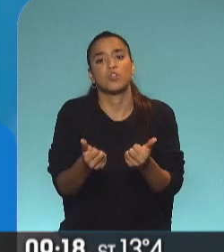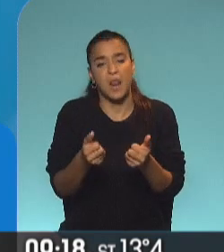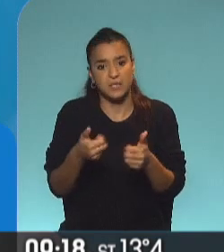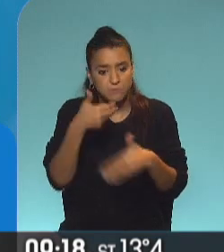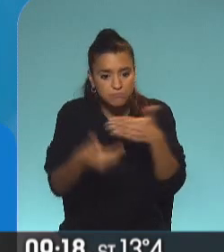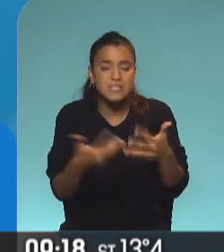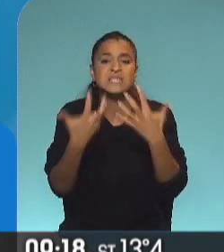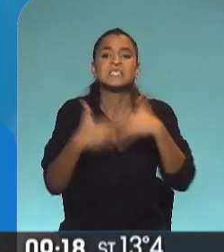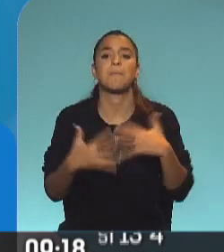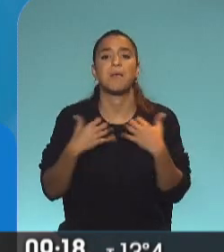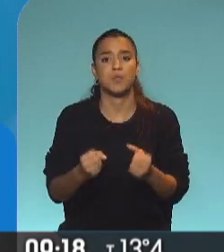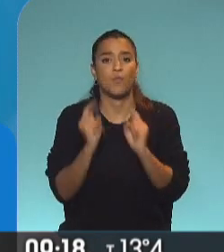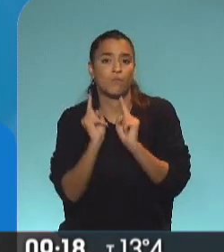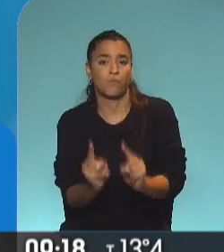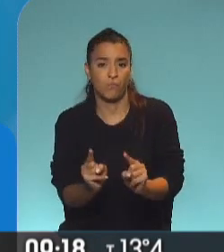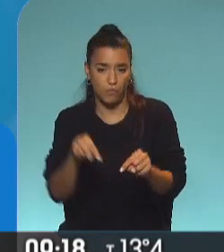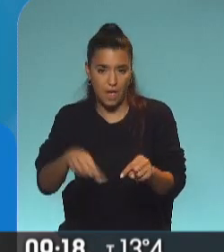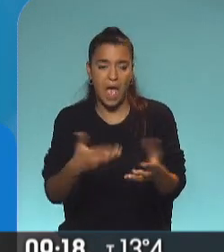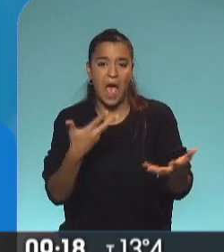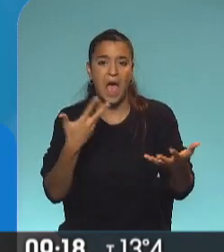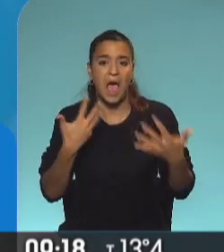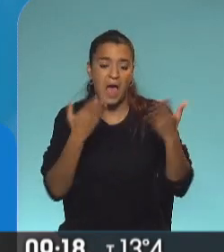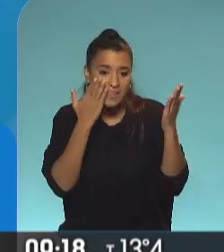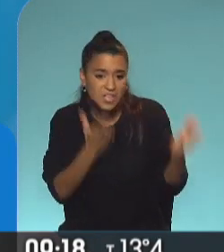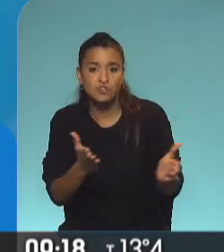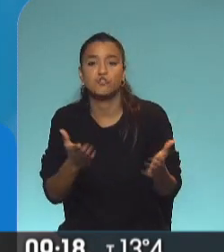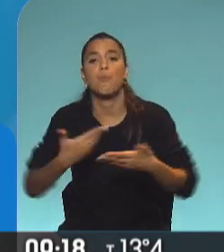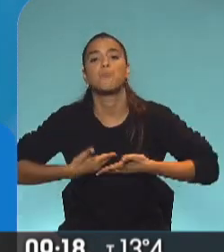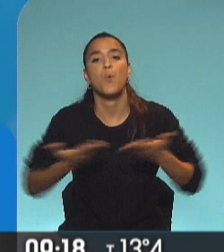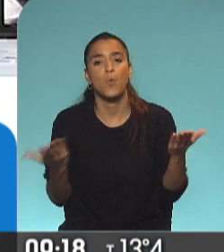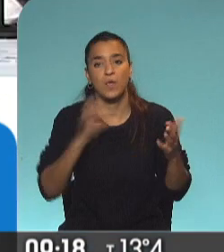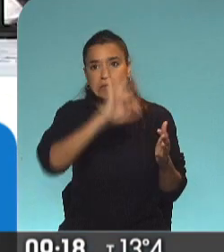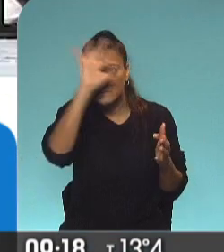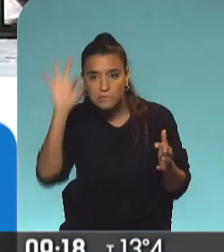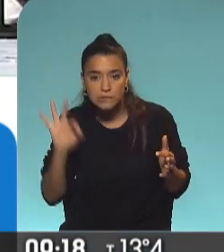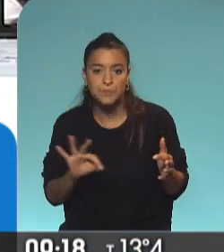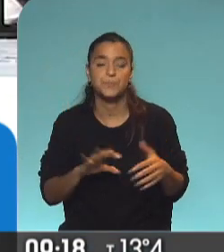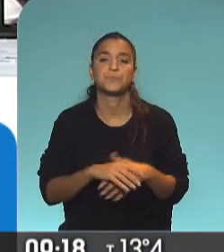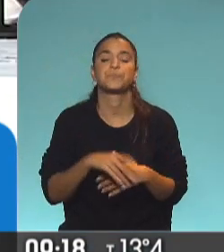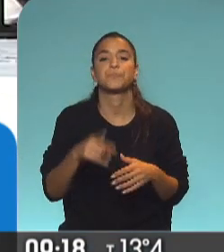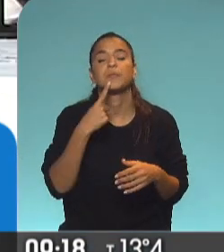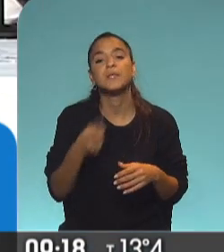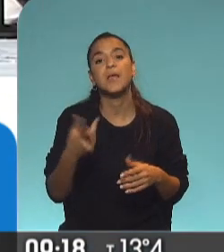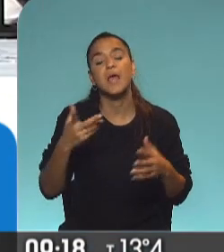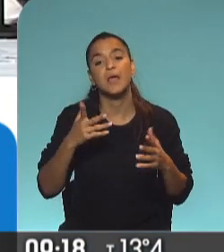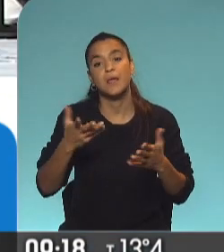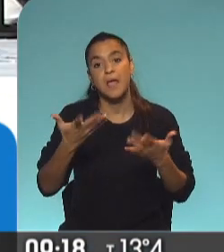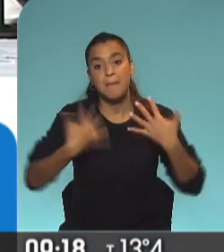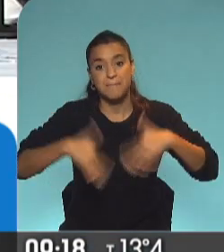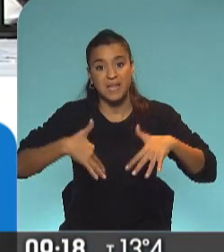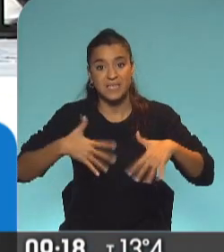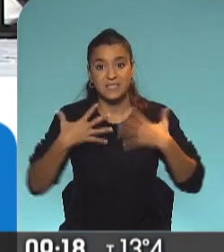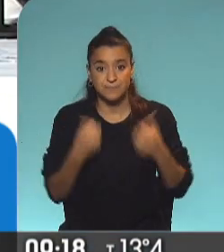el sistema sanitario de atención pública en distintos puntos del país. La red de emergencia sanitaria